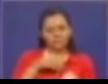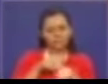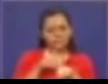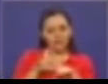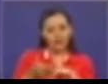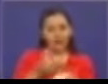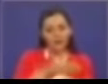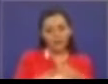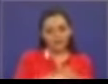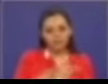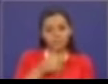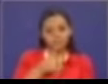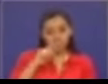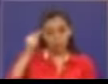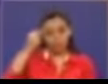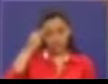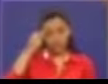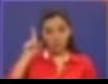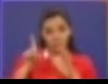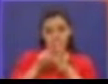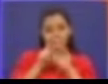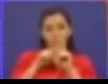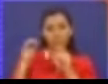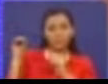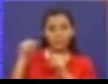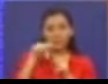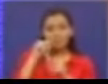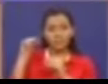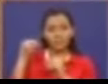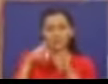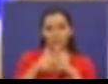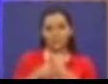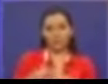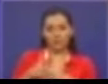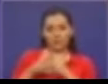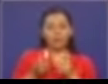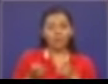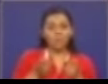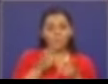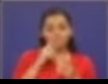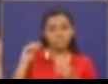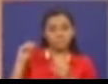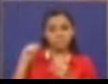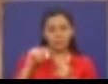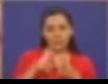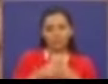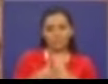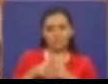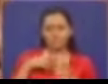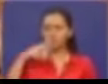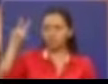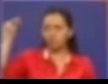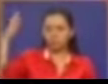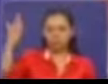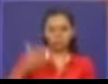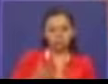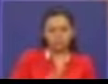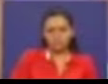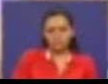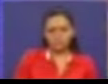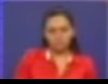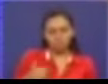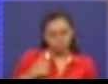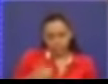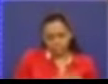el proyecto de antes de nuestro gobierno, pero financiado por los gringos y controlado por los gringos. Dijimos, no señores, así nos